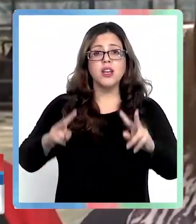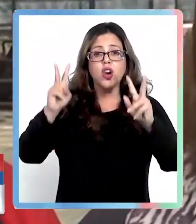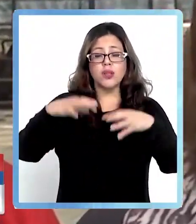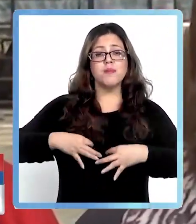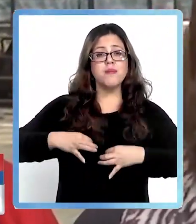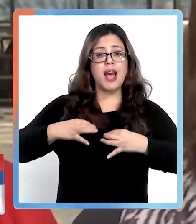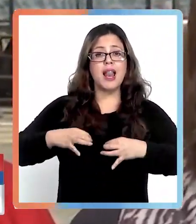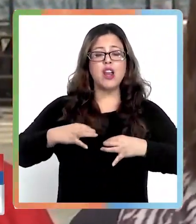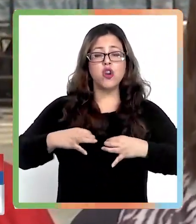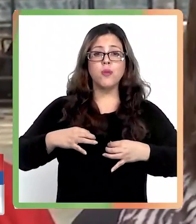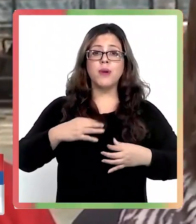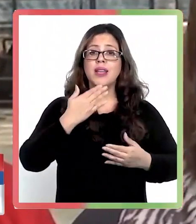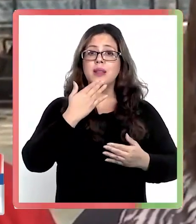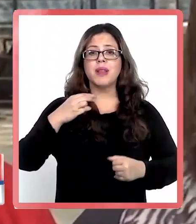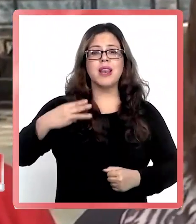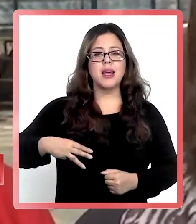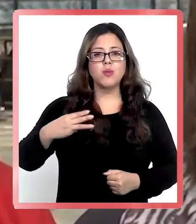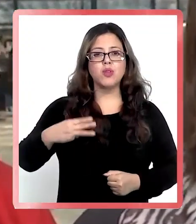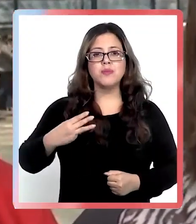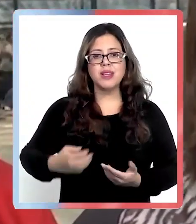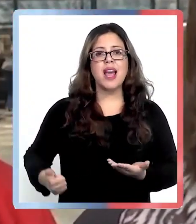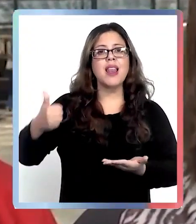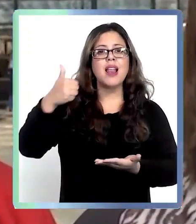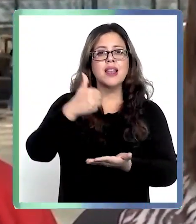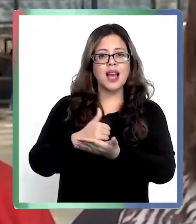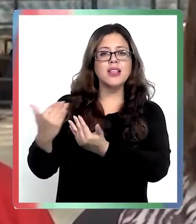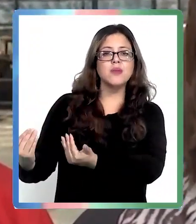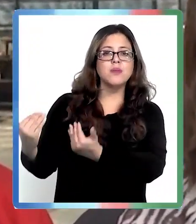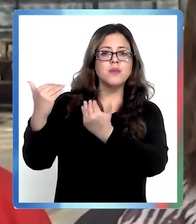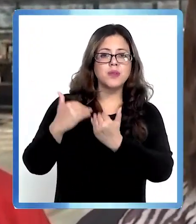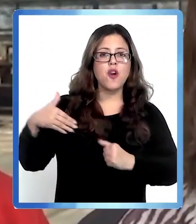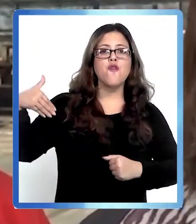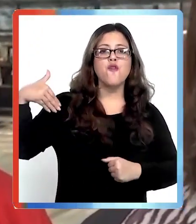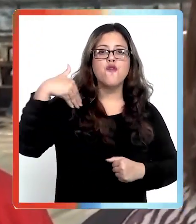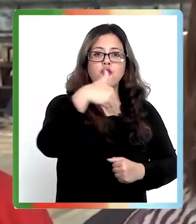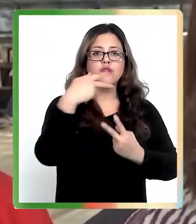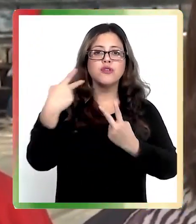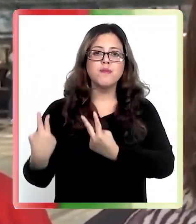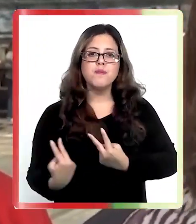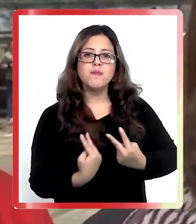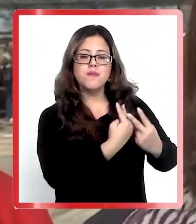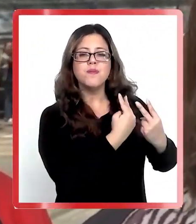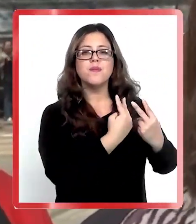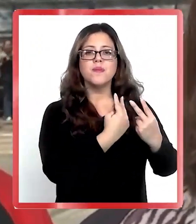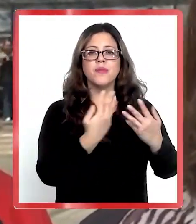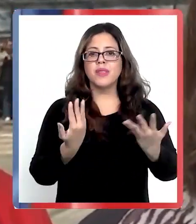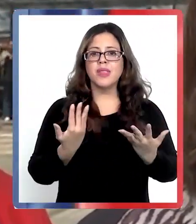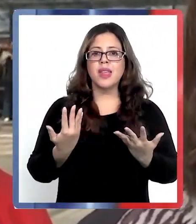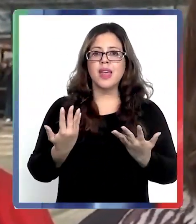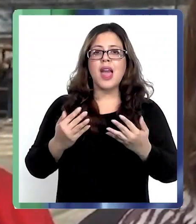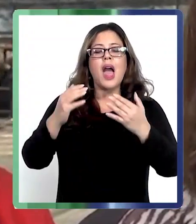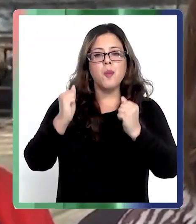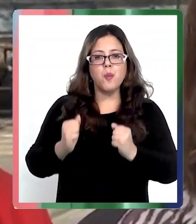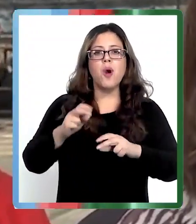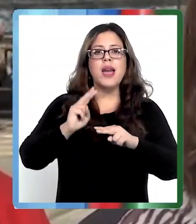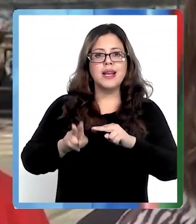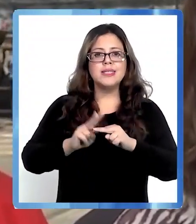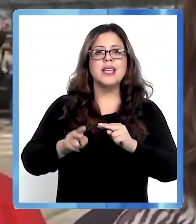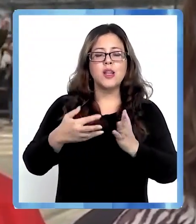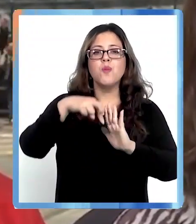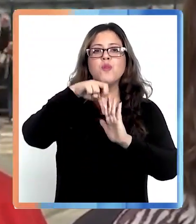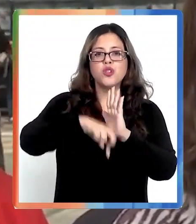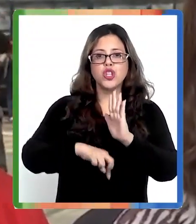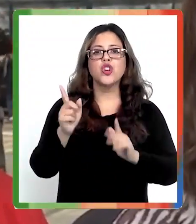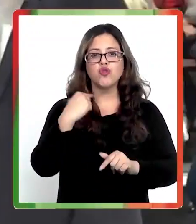con los trajes, y la municipalidad, el alcalde, que nos ha apoyado con el bus para poder viajar y poder realizar